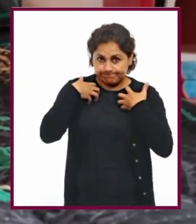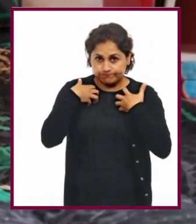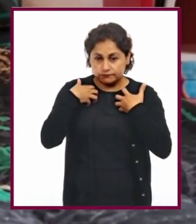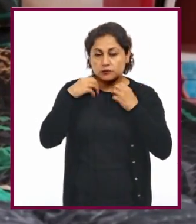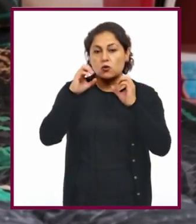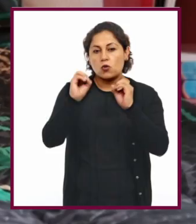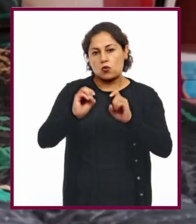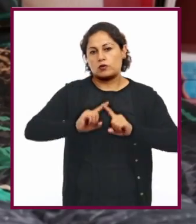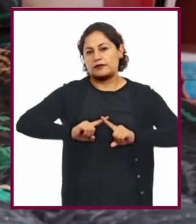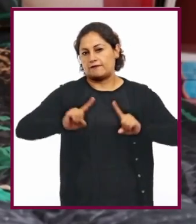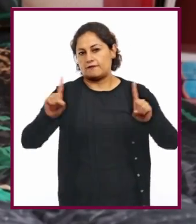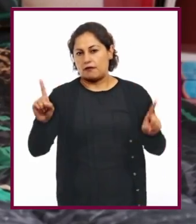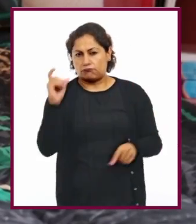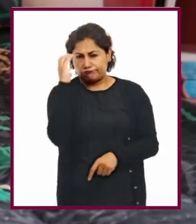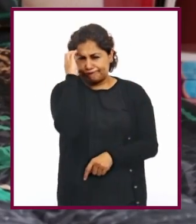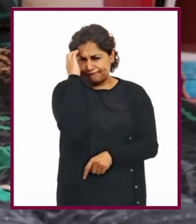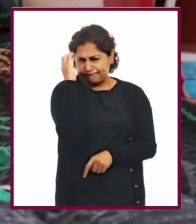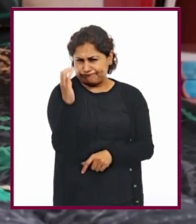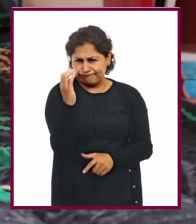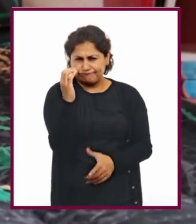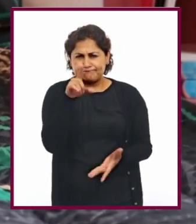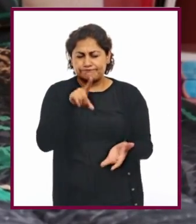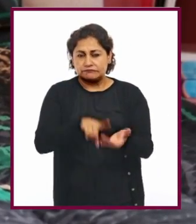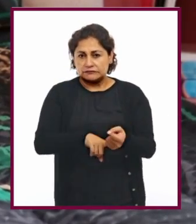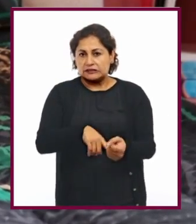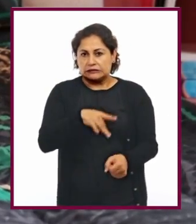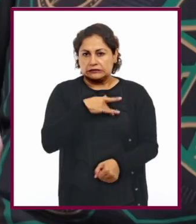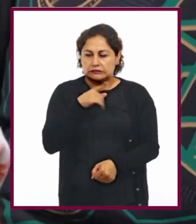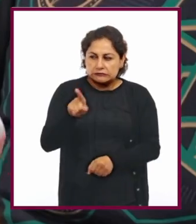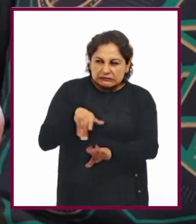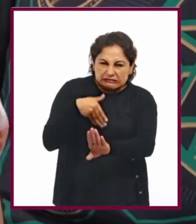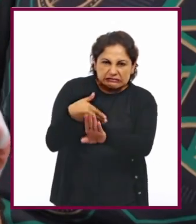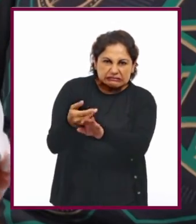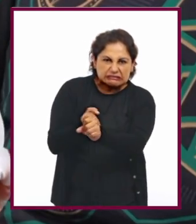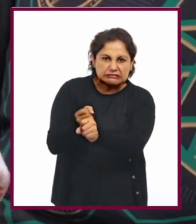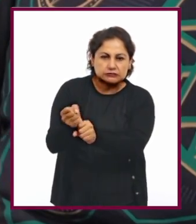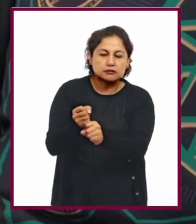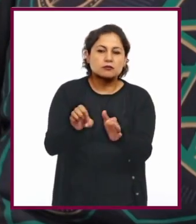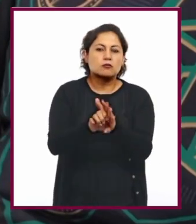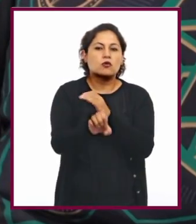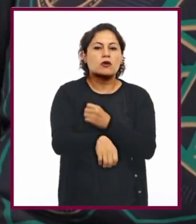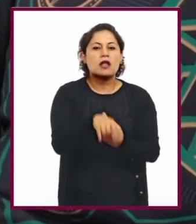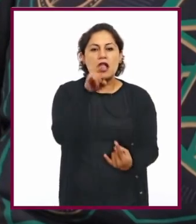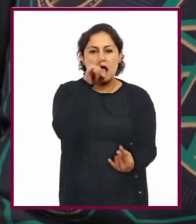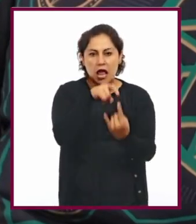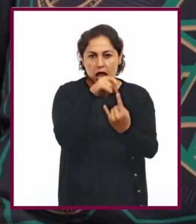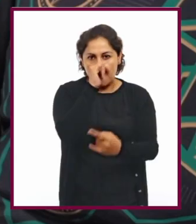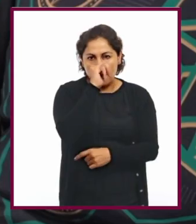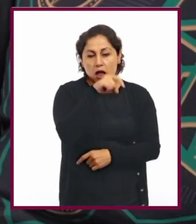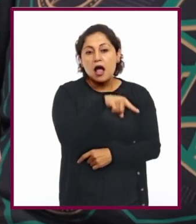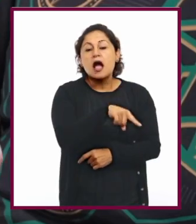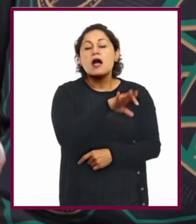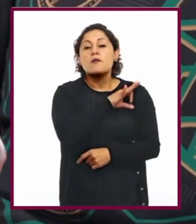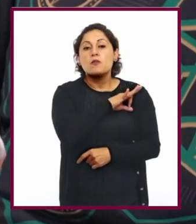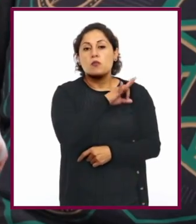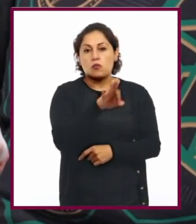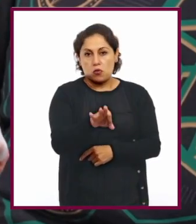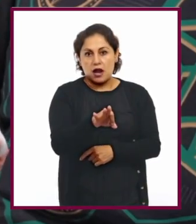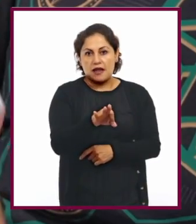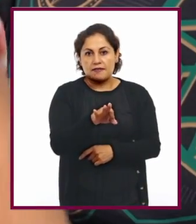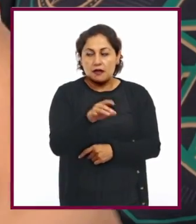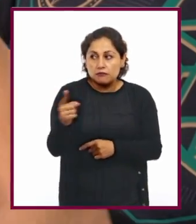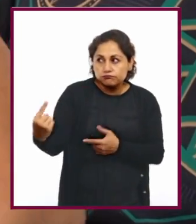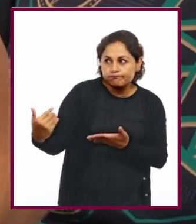otra, disfrutar con el sufrimiento que provocamos a otro. Un hipopótamo puede ser muy agresivo con el intruso y,